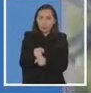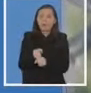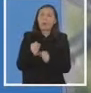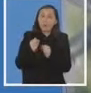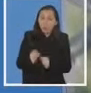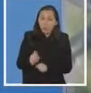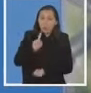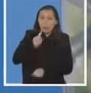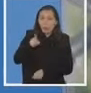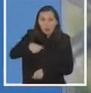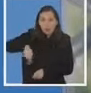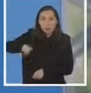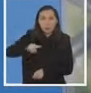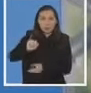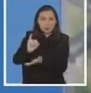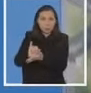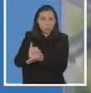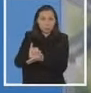contar